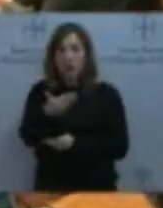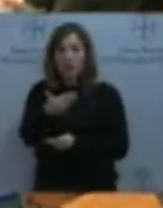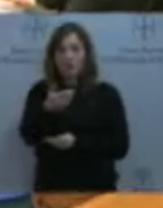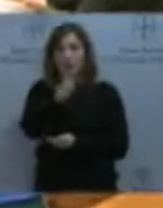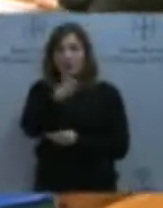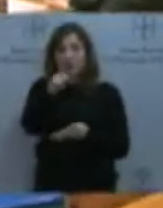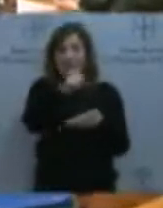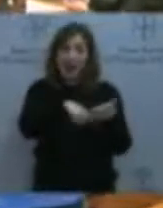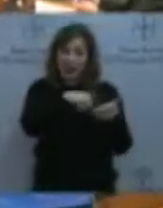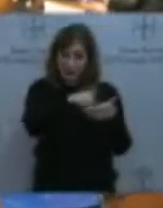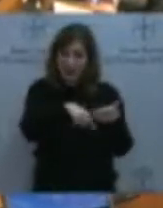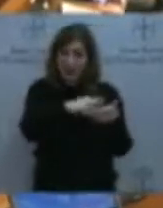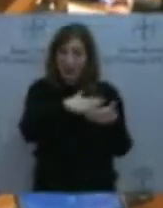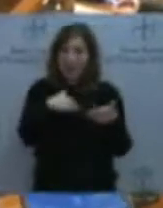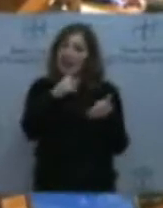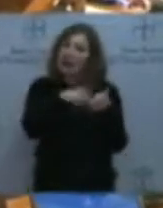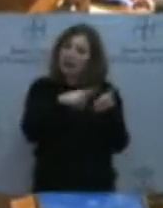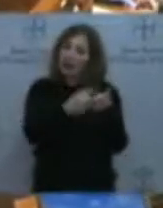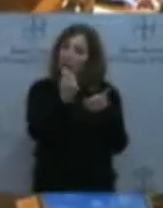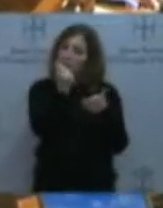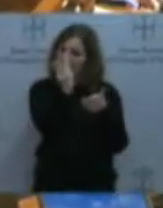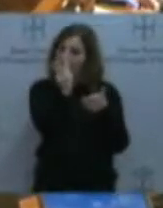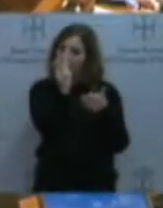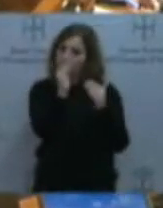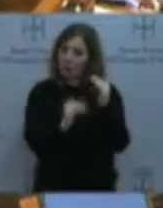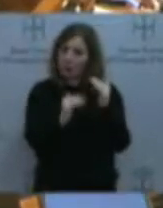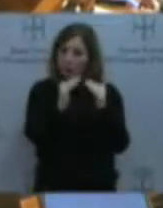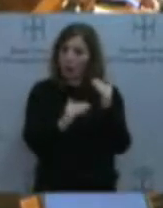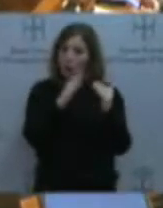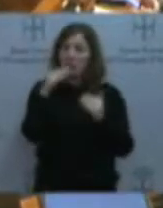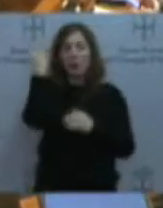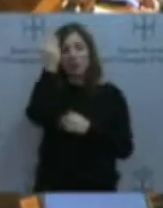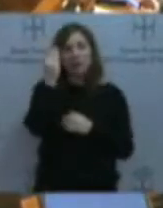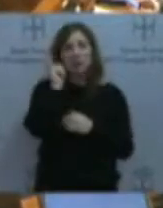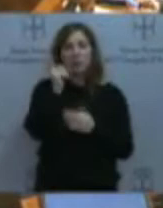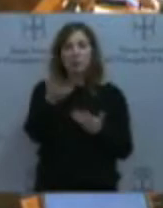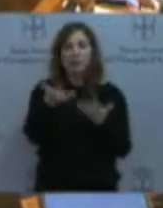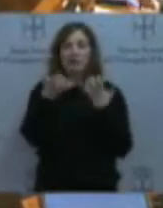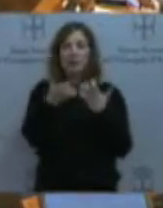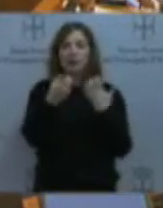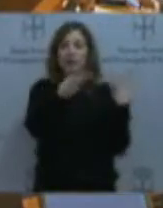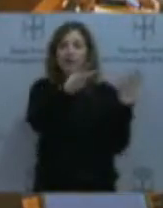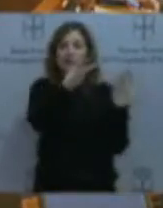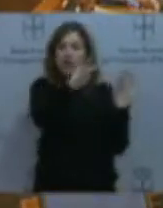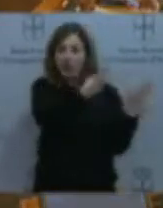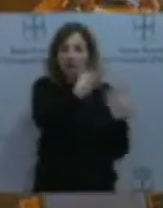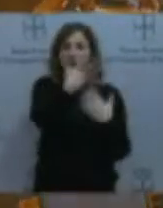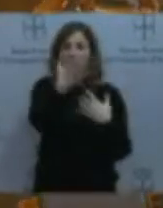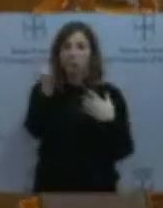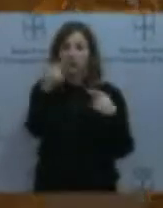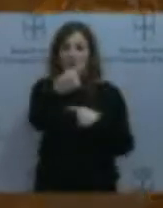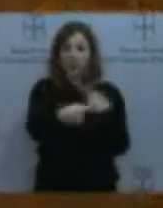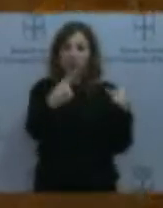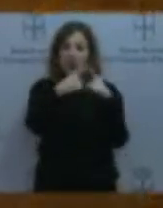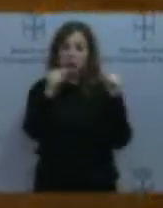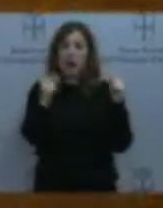que quieran situar a un nivel por debajo del precio de alquiler, porque creemos que no solamente se pueden beneficiar más de 750 familias